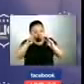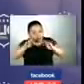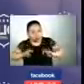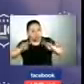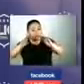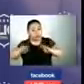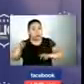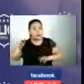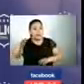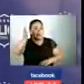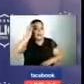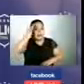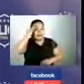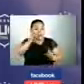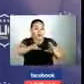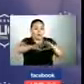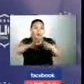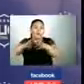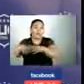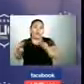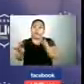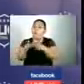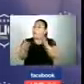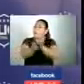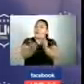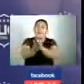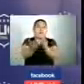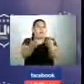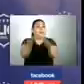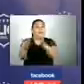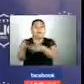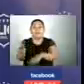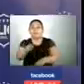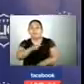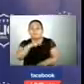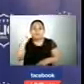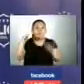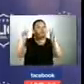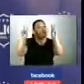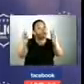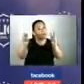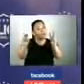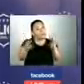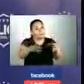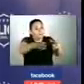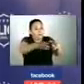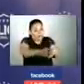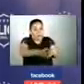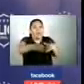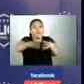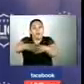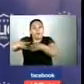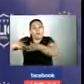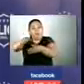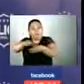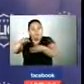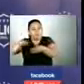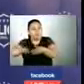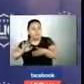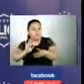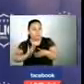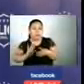Sabemos que estas estructuras se dedican a otro tipo de crímenes también. Pero todas estas estructuras van a responder